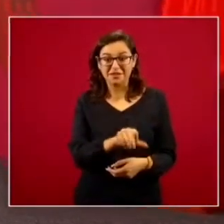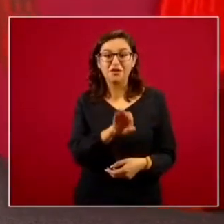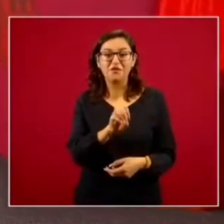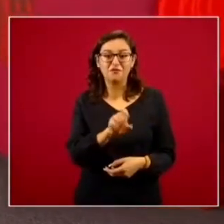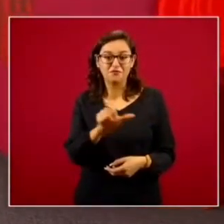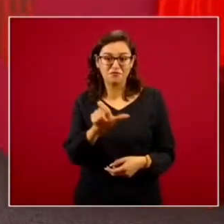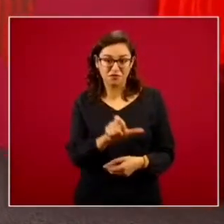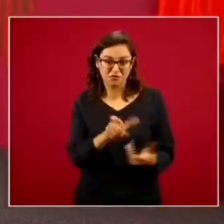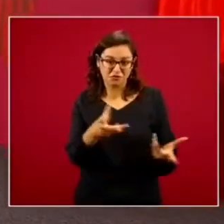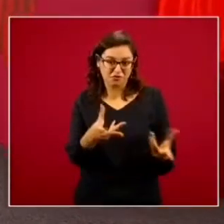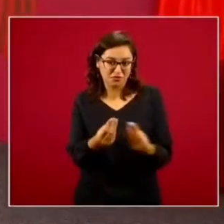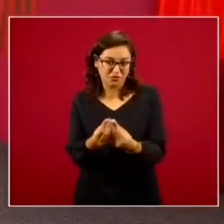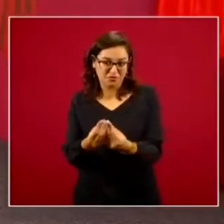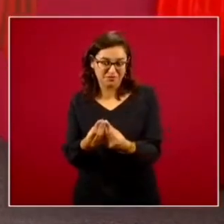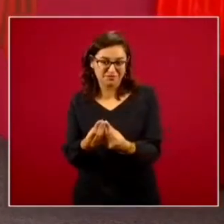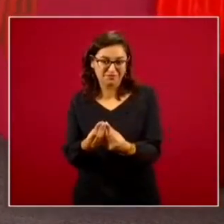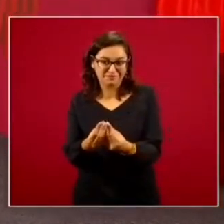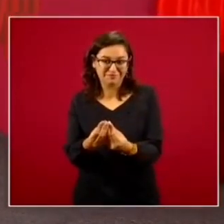Fox.